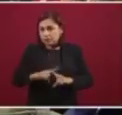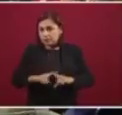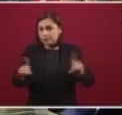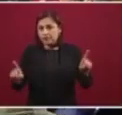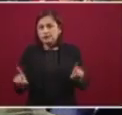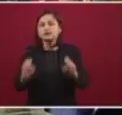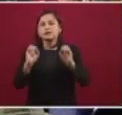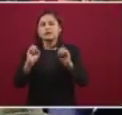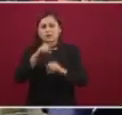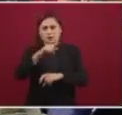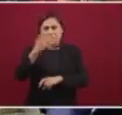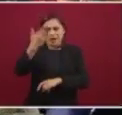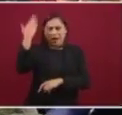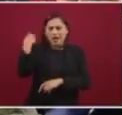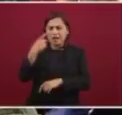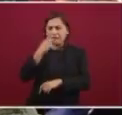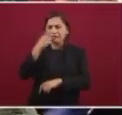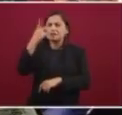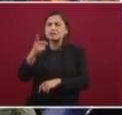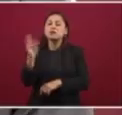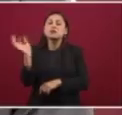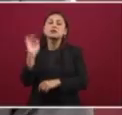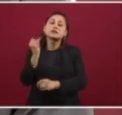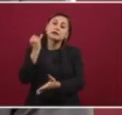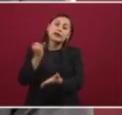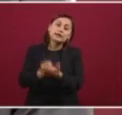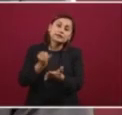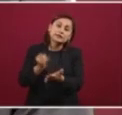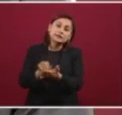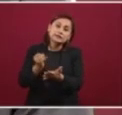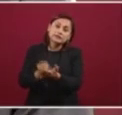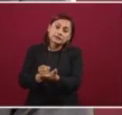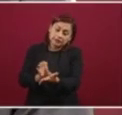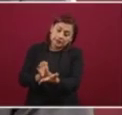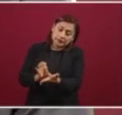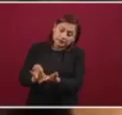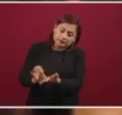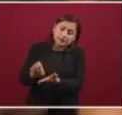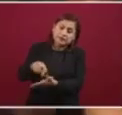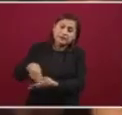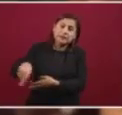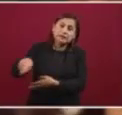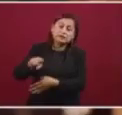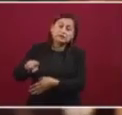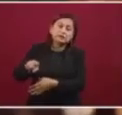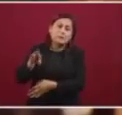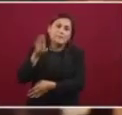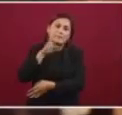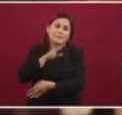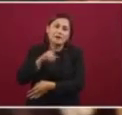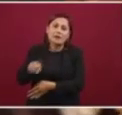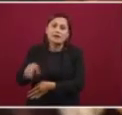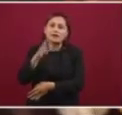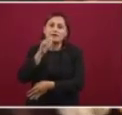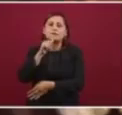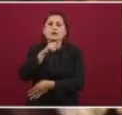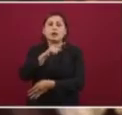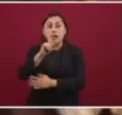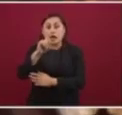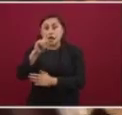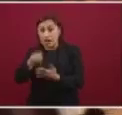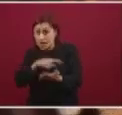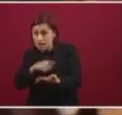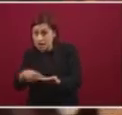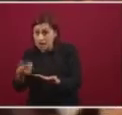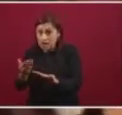de cancelar los intereses sobre intereses a este tipo de créditos que afectan a miles de ciudadanos. Tengo aquí un estado de cuenta